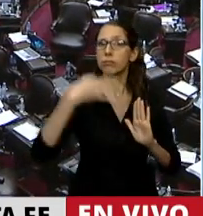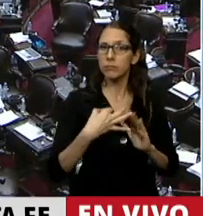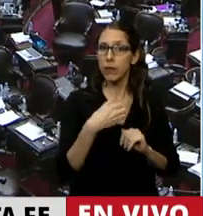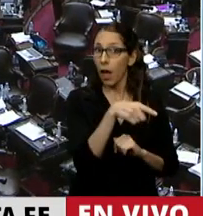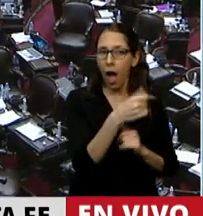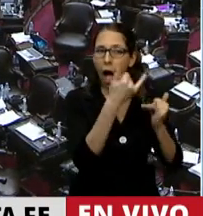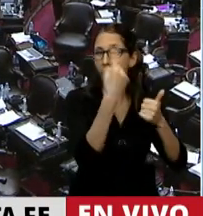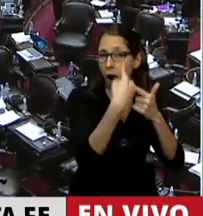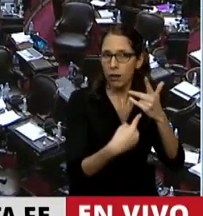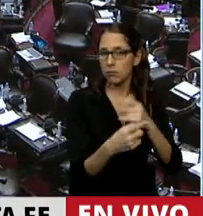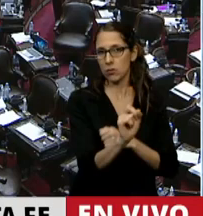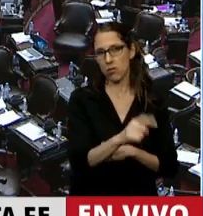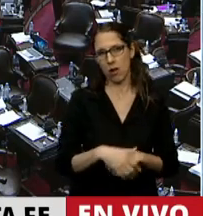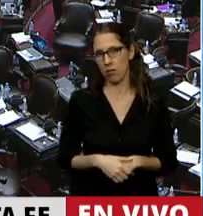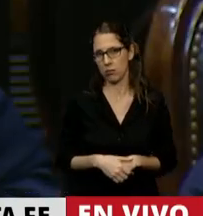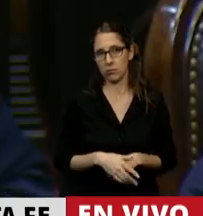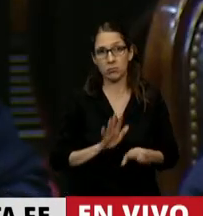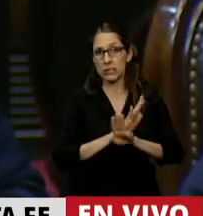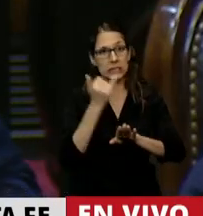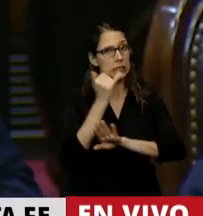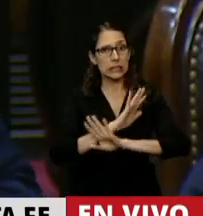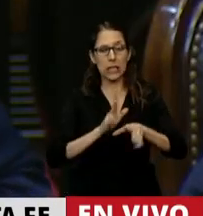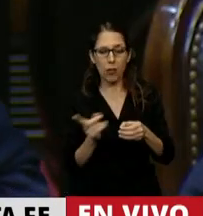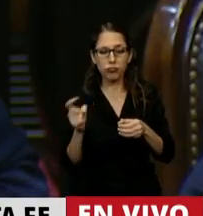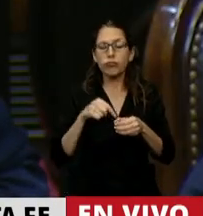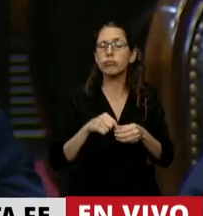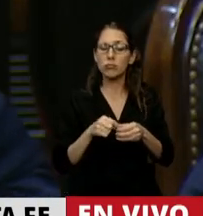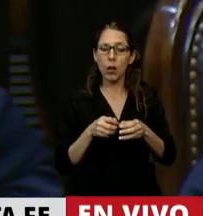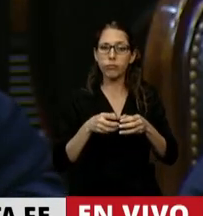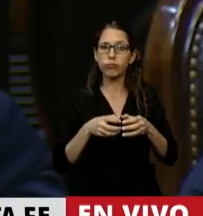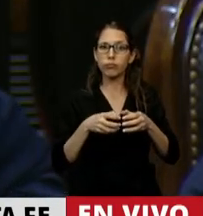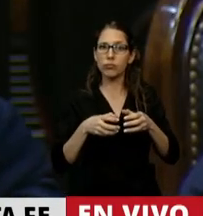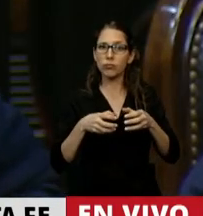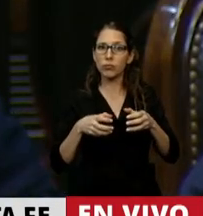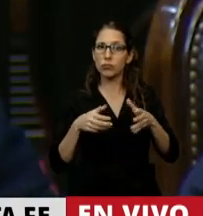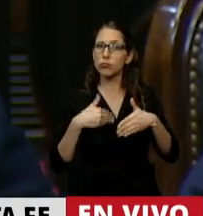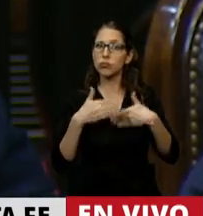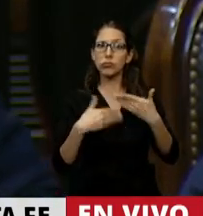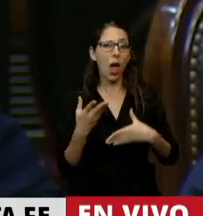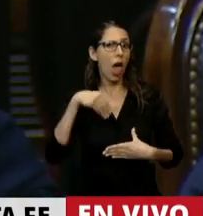de una existencia, de un ser que se va desarrollando, que se va haciendo en